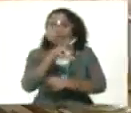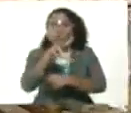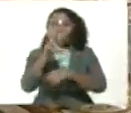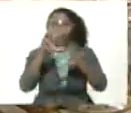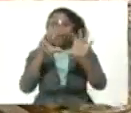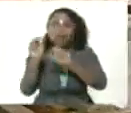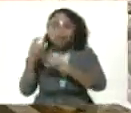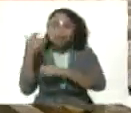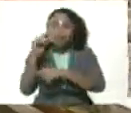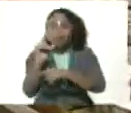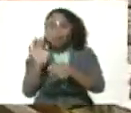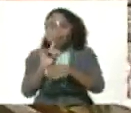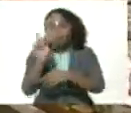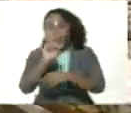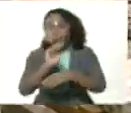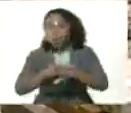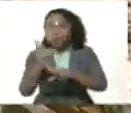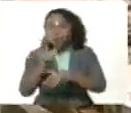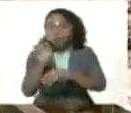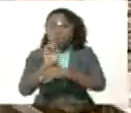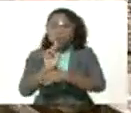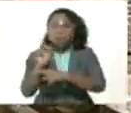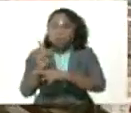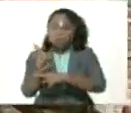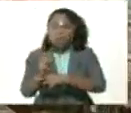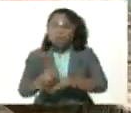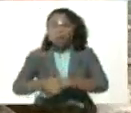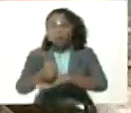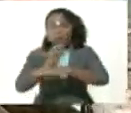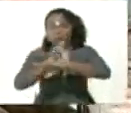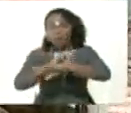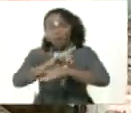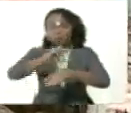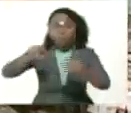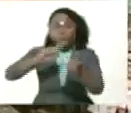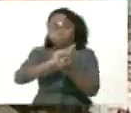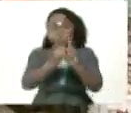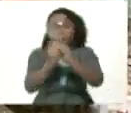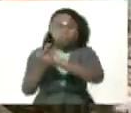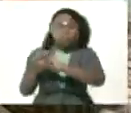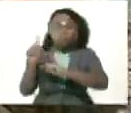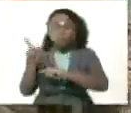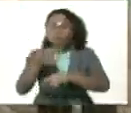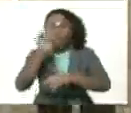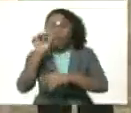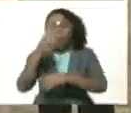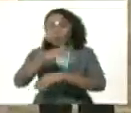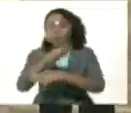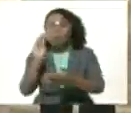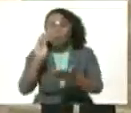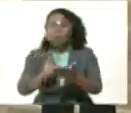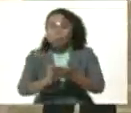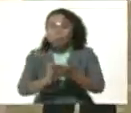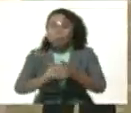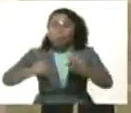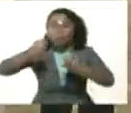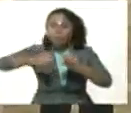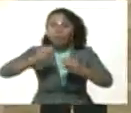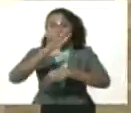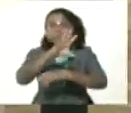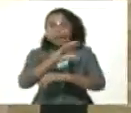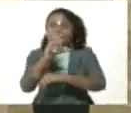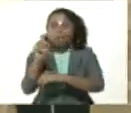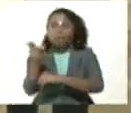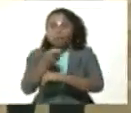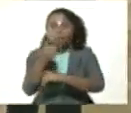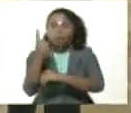tiene el empaque trilaminado. Ah, porque es de uso rápido. Pero este de alta rotación. Claro. Entonces el café donde le colocamos válvula es el de 500 gramos